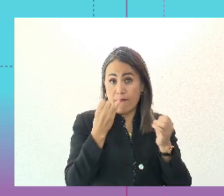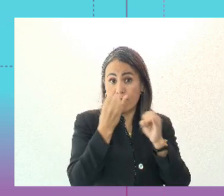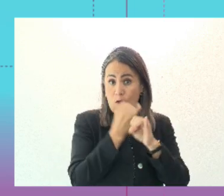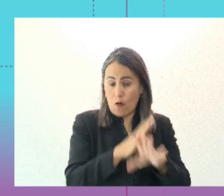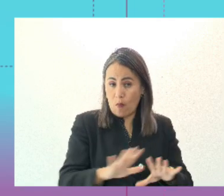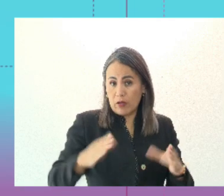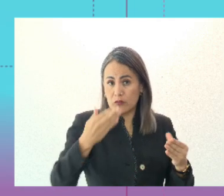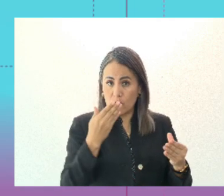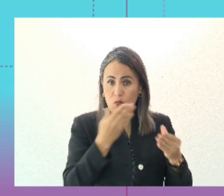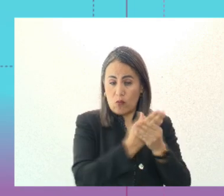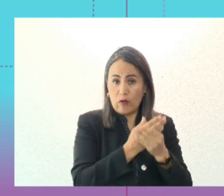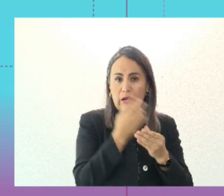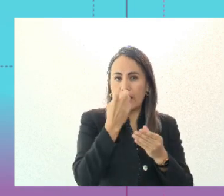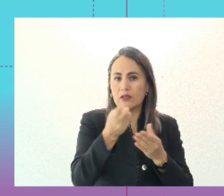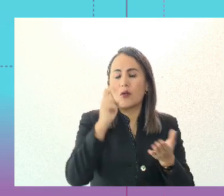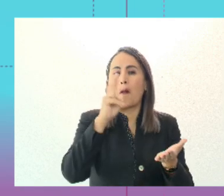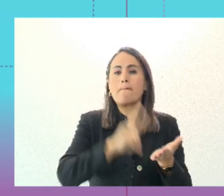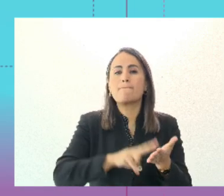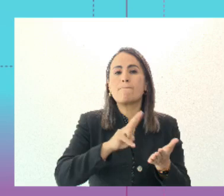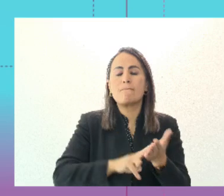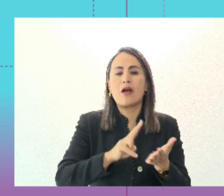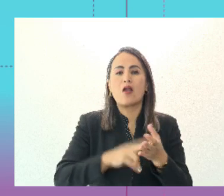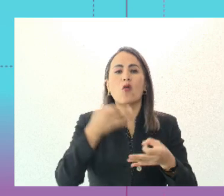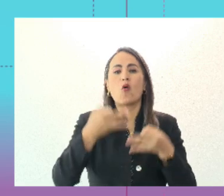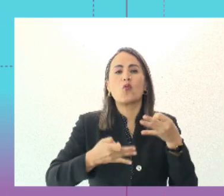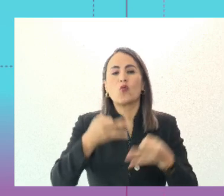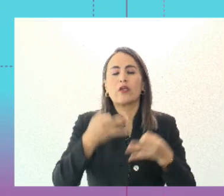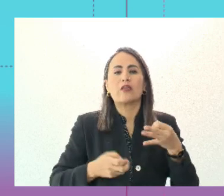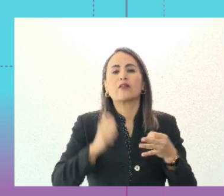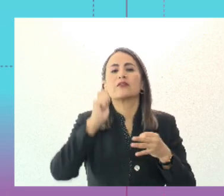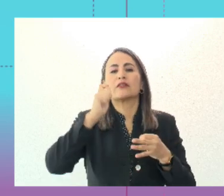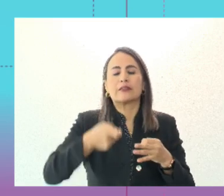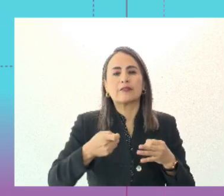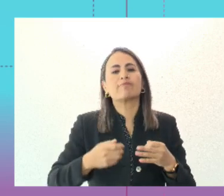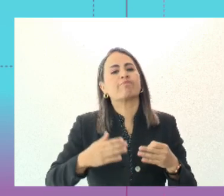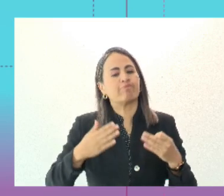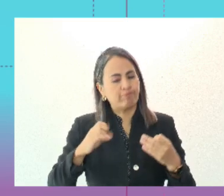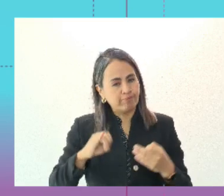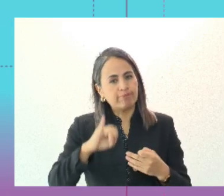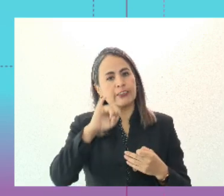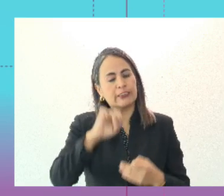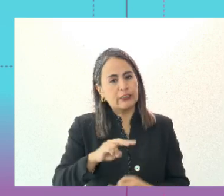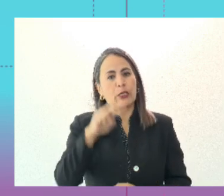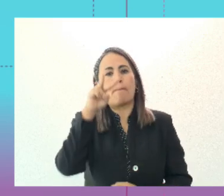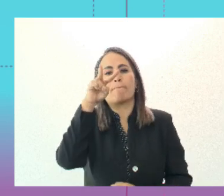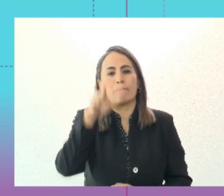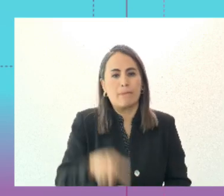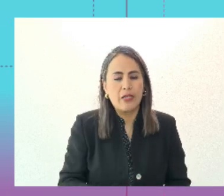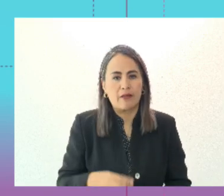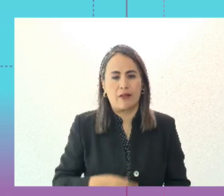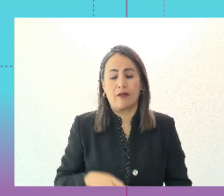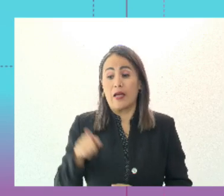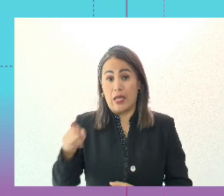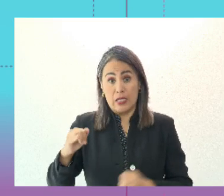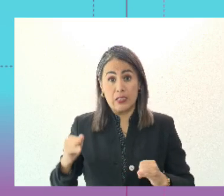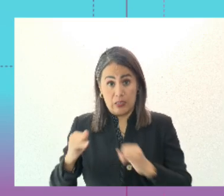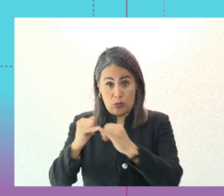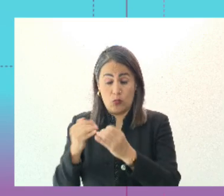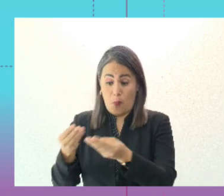jurídico cierto, lo que hablaba yo en un inicio, la certidumbre. Si el instituto me lo da, si cualquier dependencia me lo da,